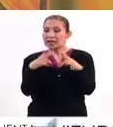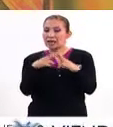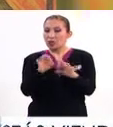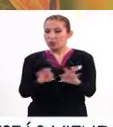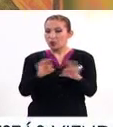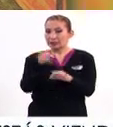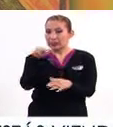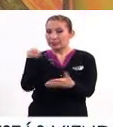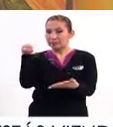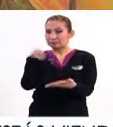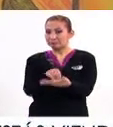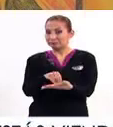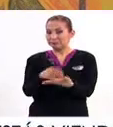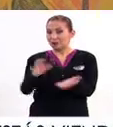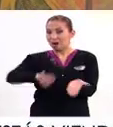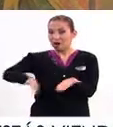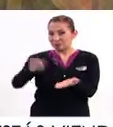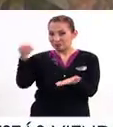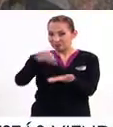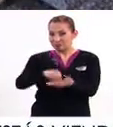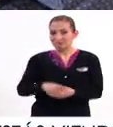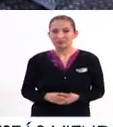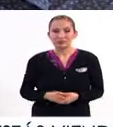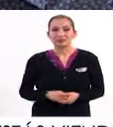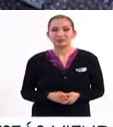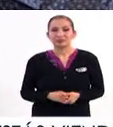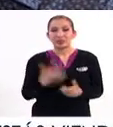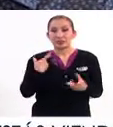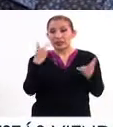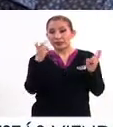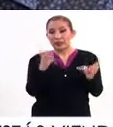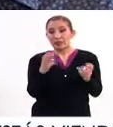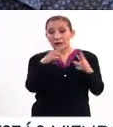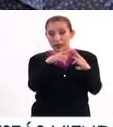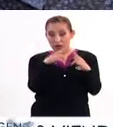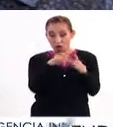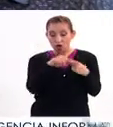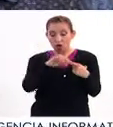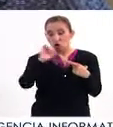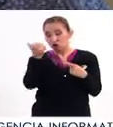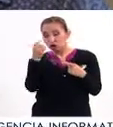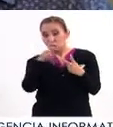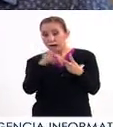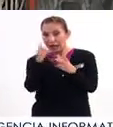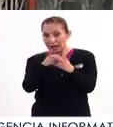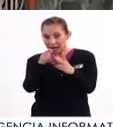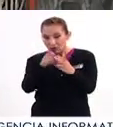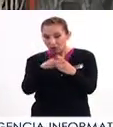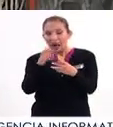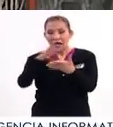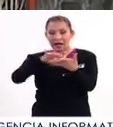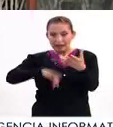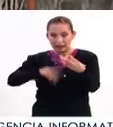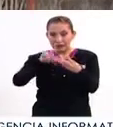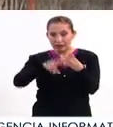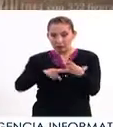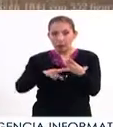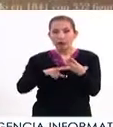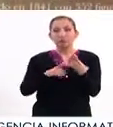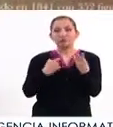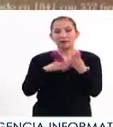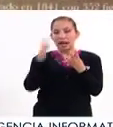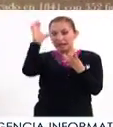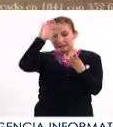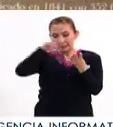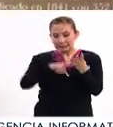era importante no dejarlo de lado. Ok, entonces un tema, la religión. Ajá. Otro tema, la caricatura, la literatura. La